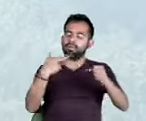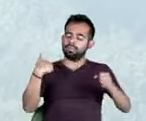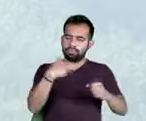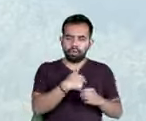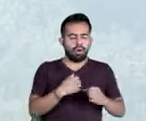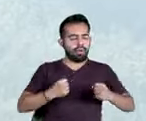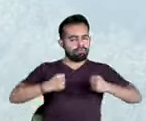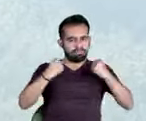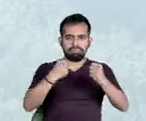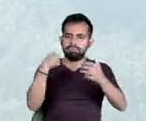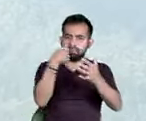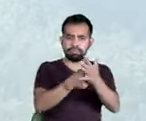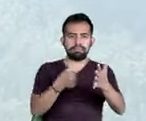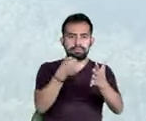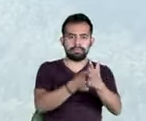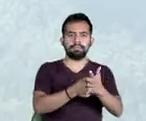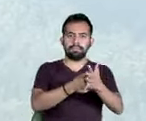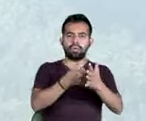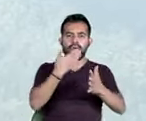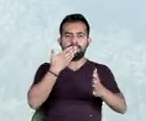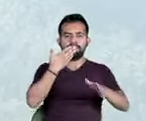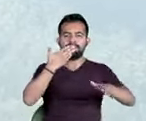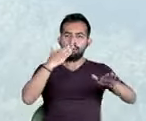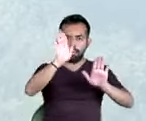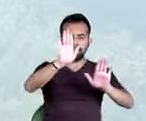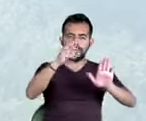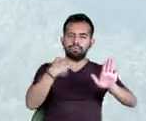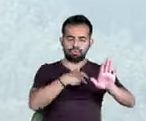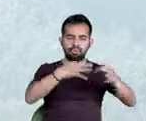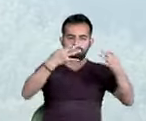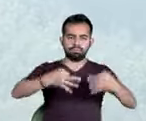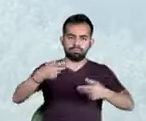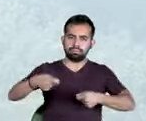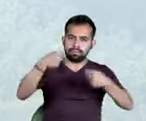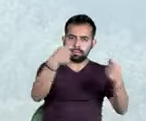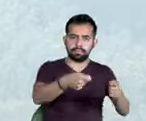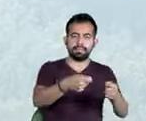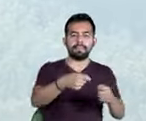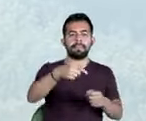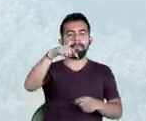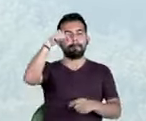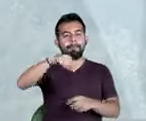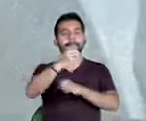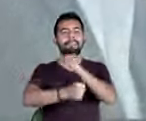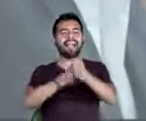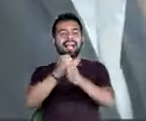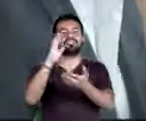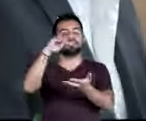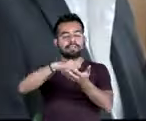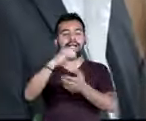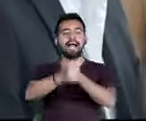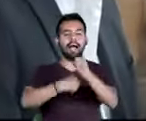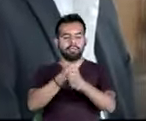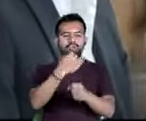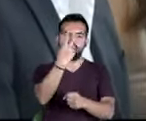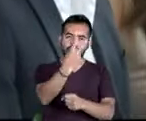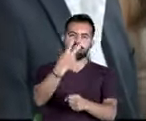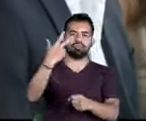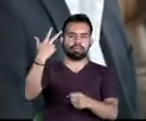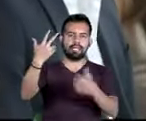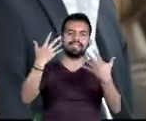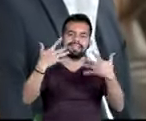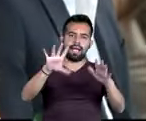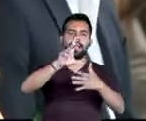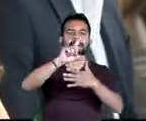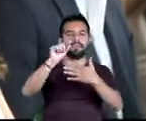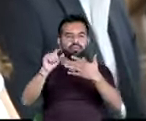todo el ímpetu que queremos para cumplir las ofertas que hicimos en campaña. Nuestro año central será el año 2 y el año 3, donde ya un